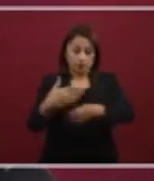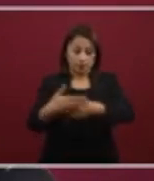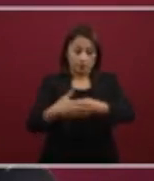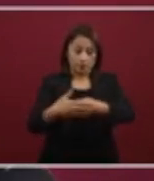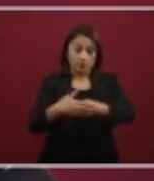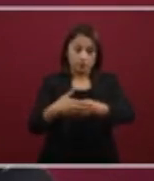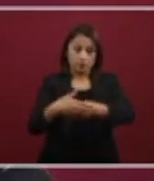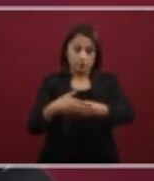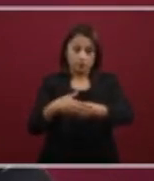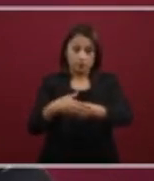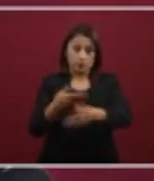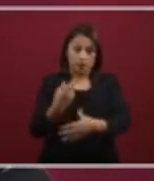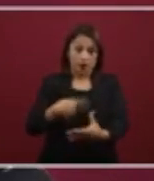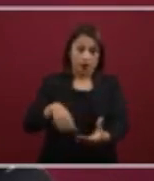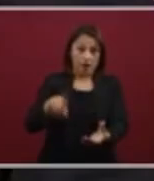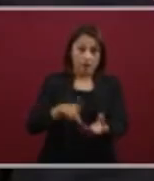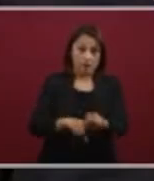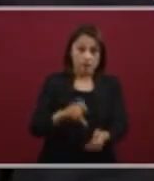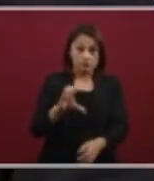de Electricidad,